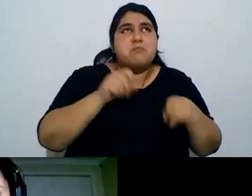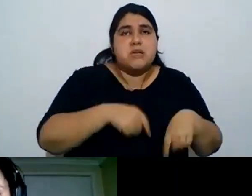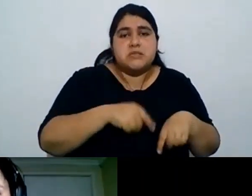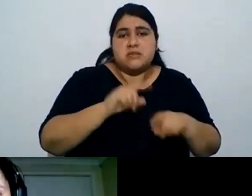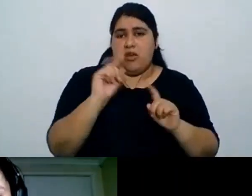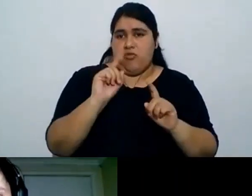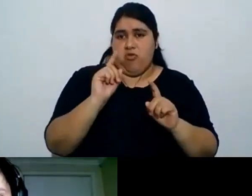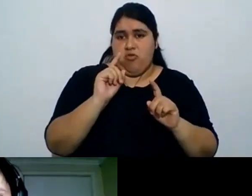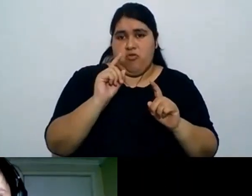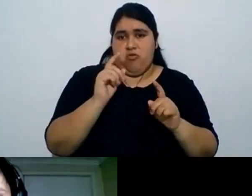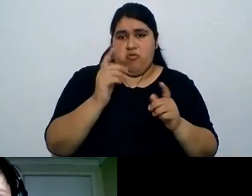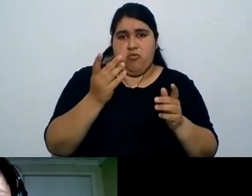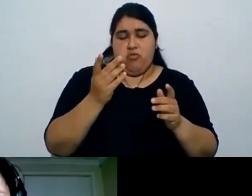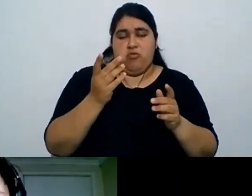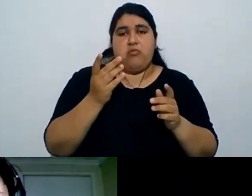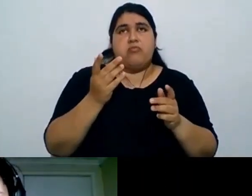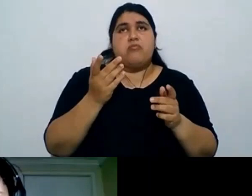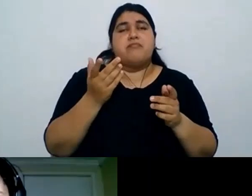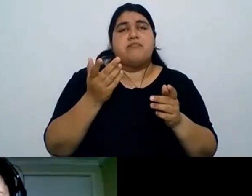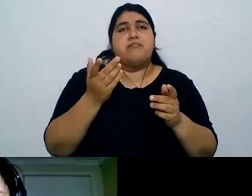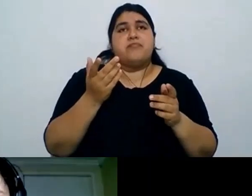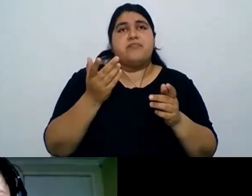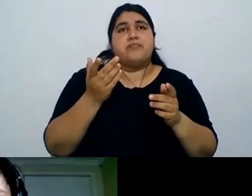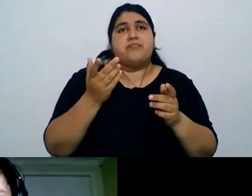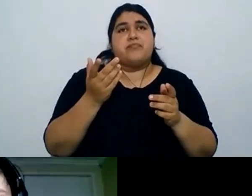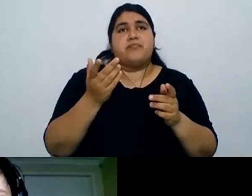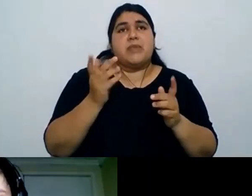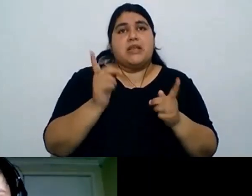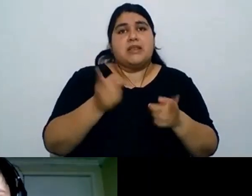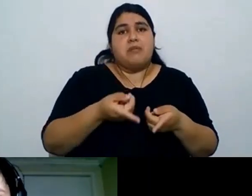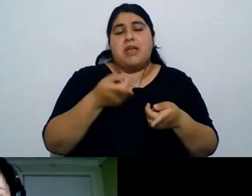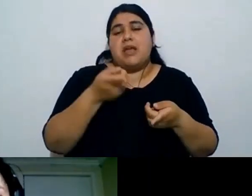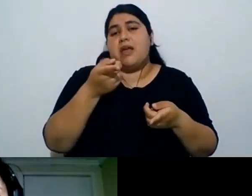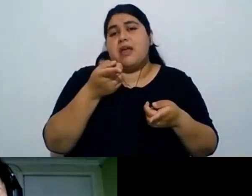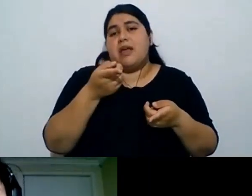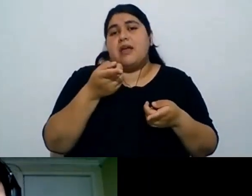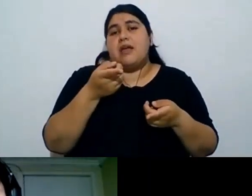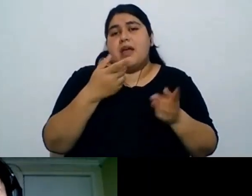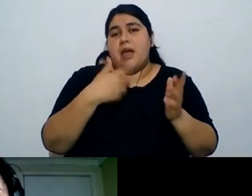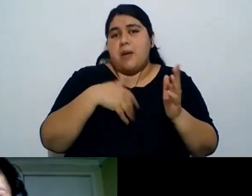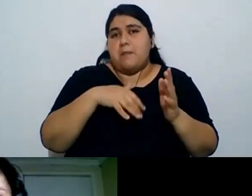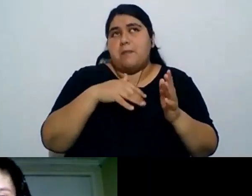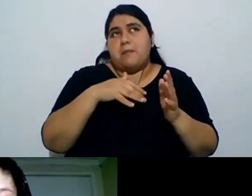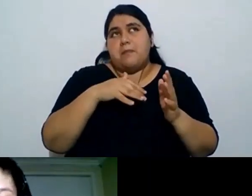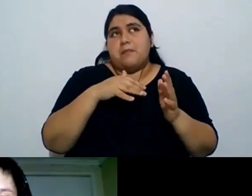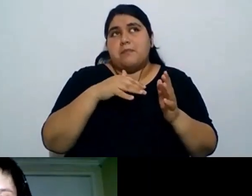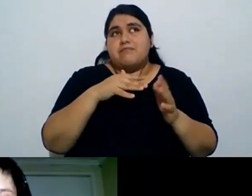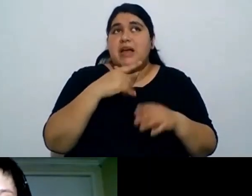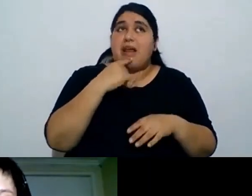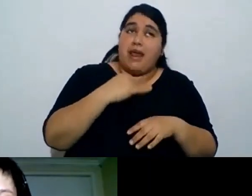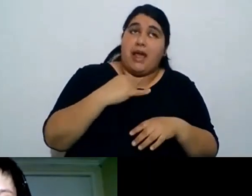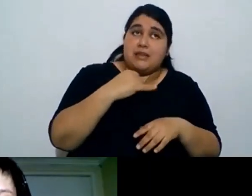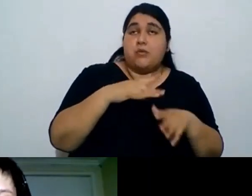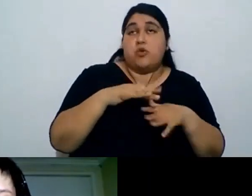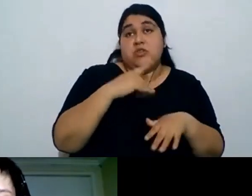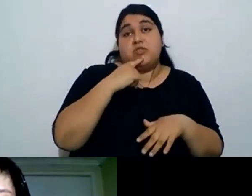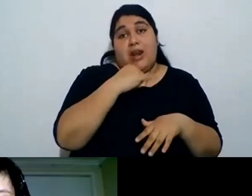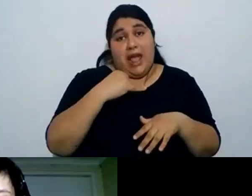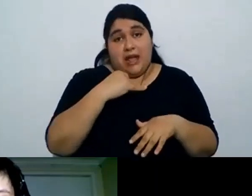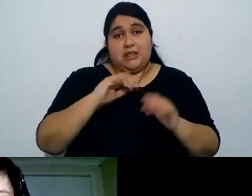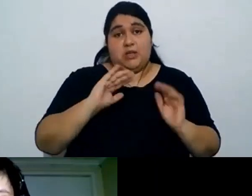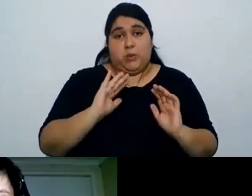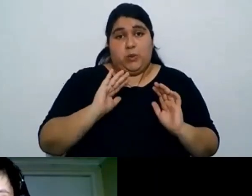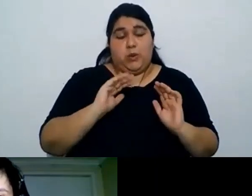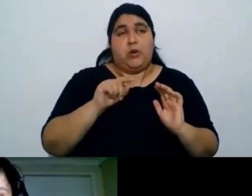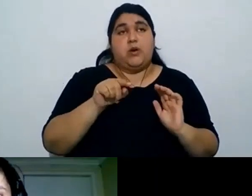endémico, sino que es, para bien o para mal, más para mal que nada, una